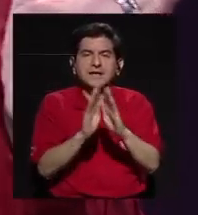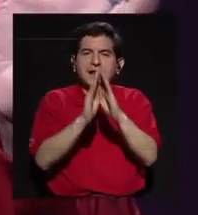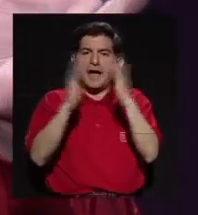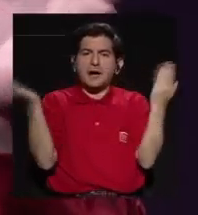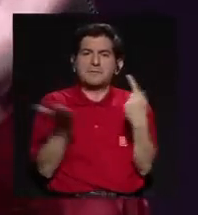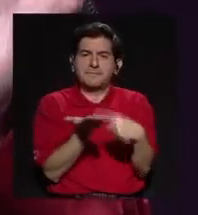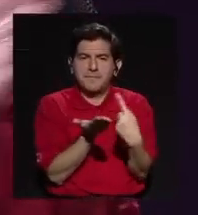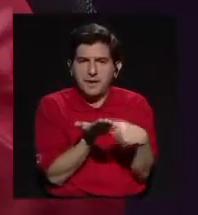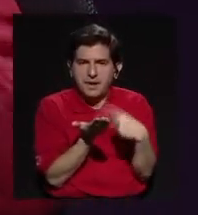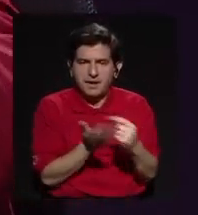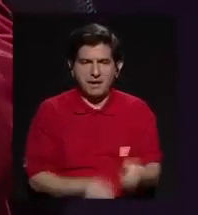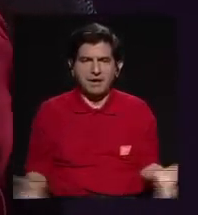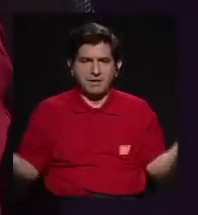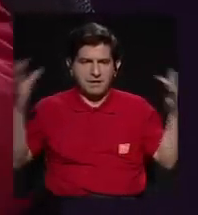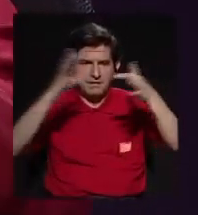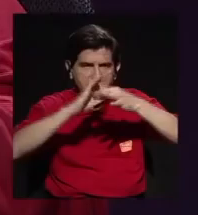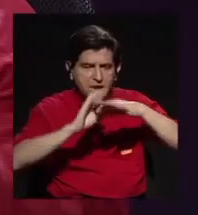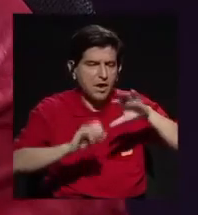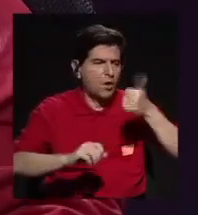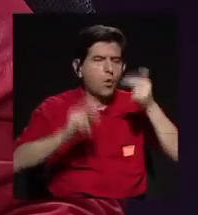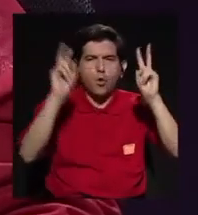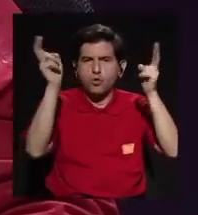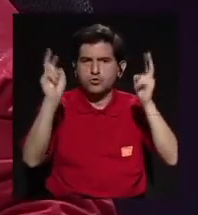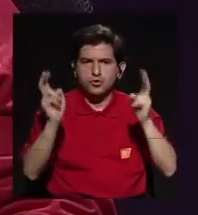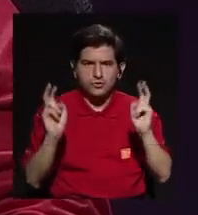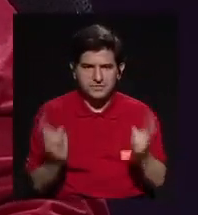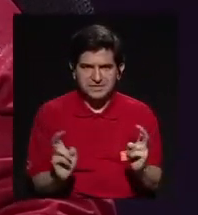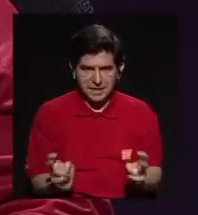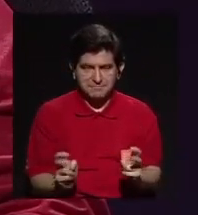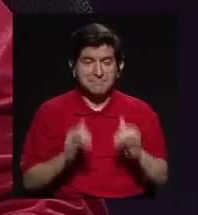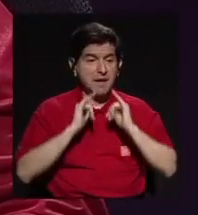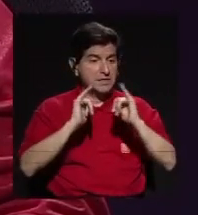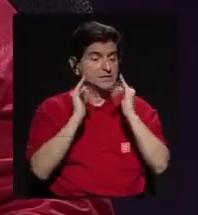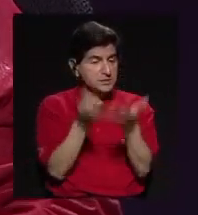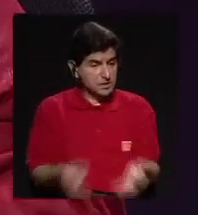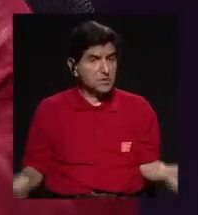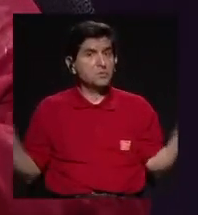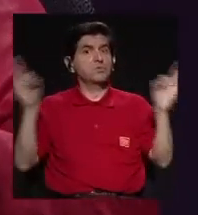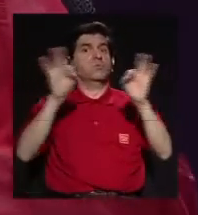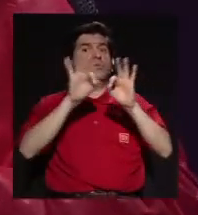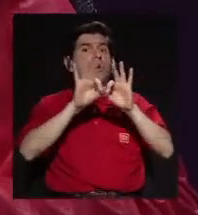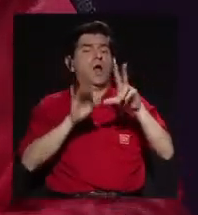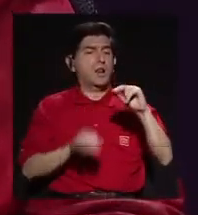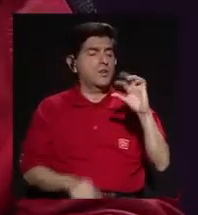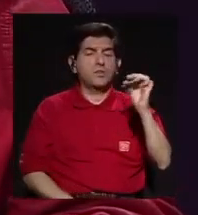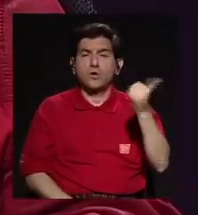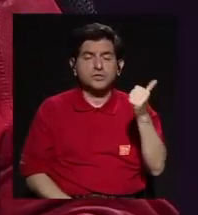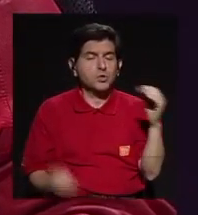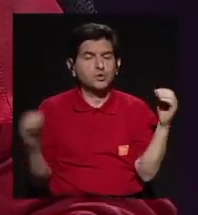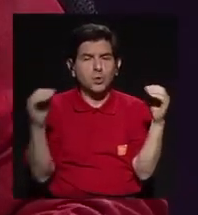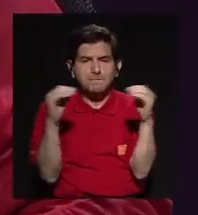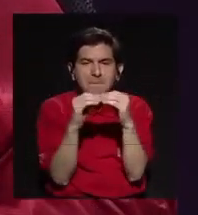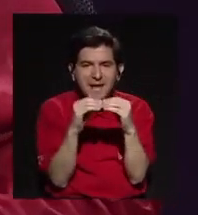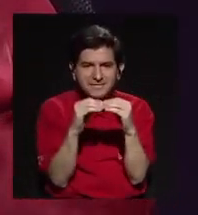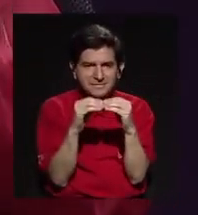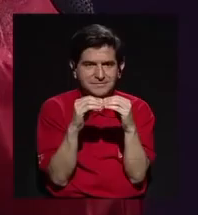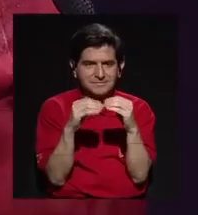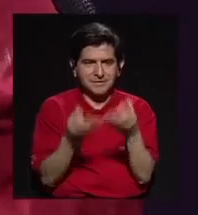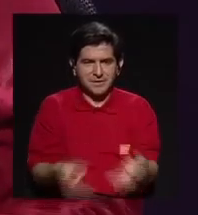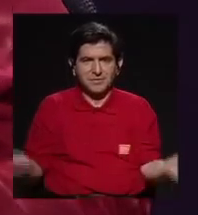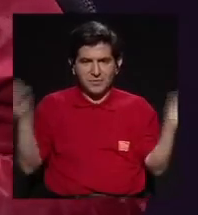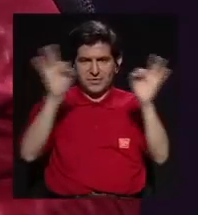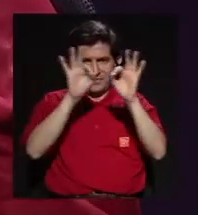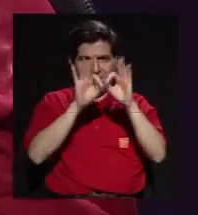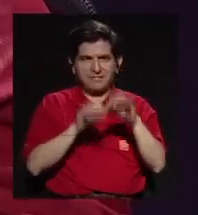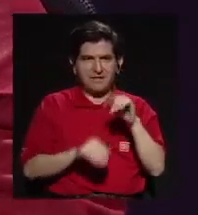la discusión con respecto a otros temas son igual de importantes. No es que haya otros más importantes. Eso yo creo que es una